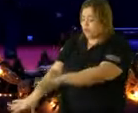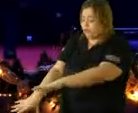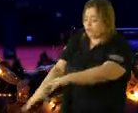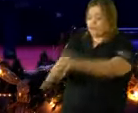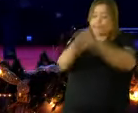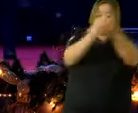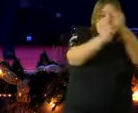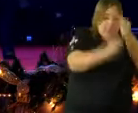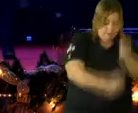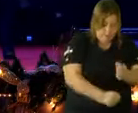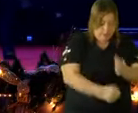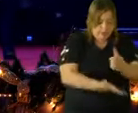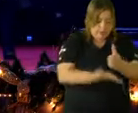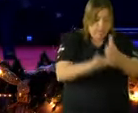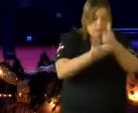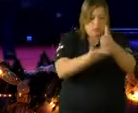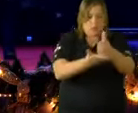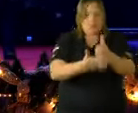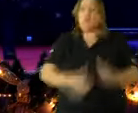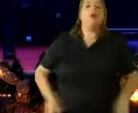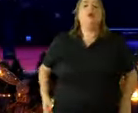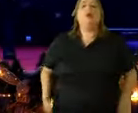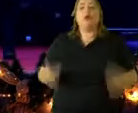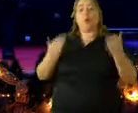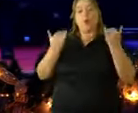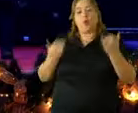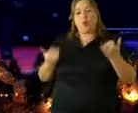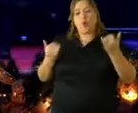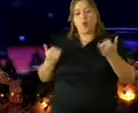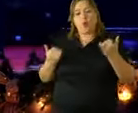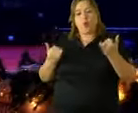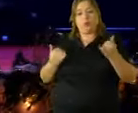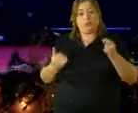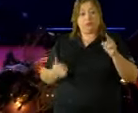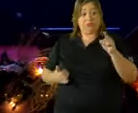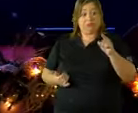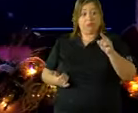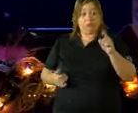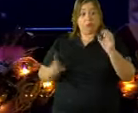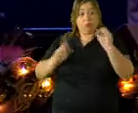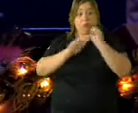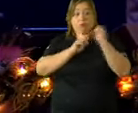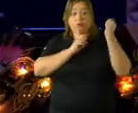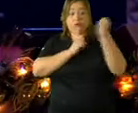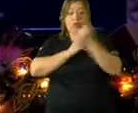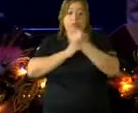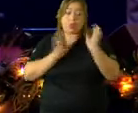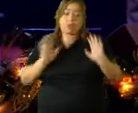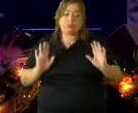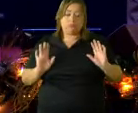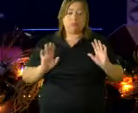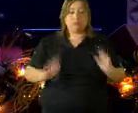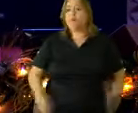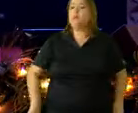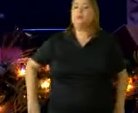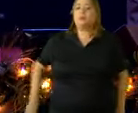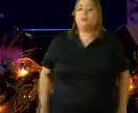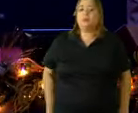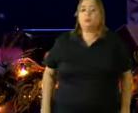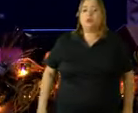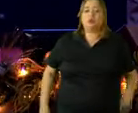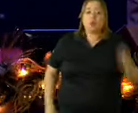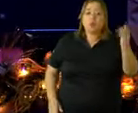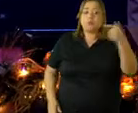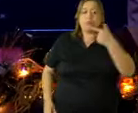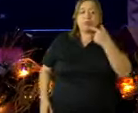sacar. Y hoy, si ese es tu caso, el altar está abierto. Yo invito